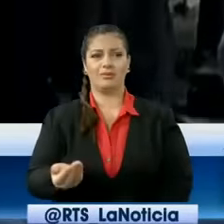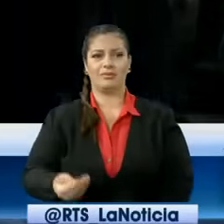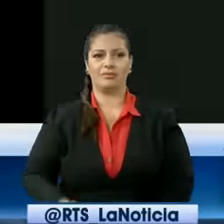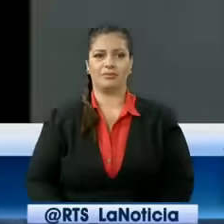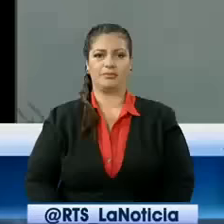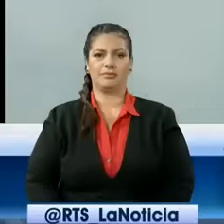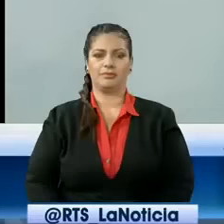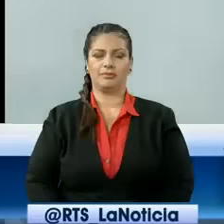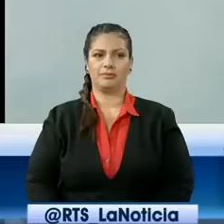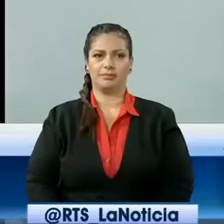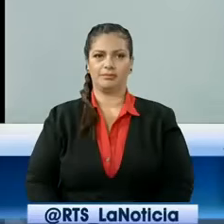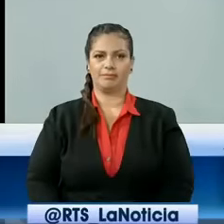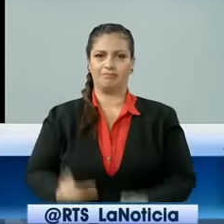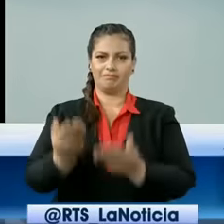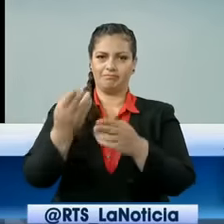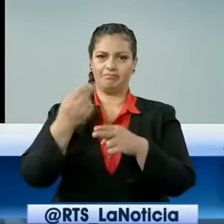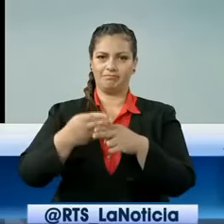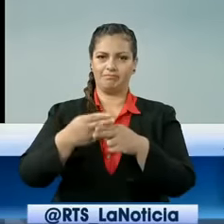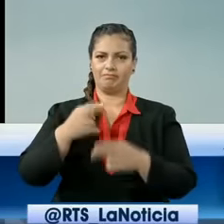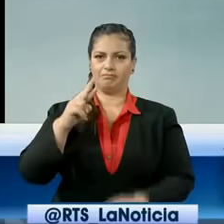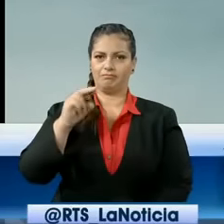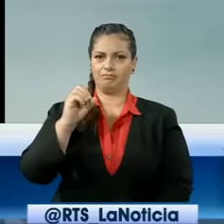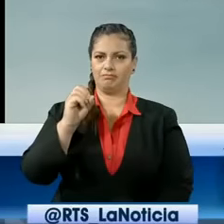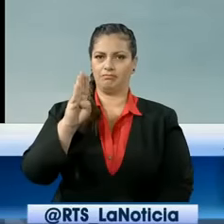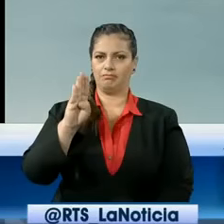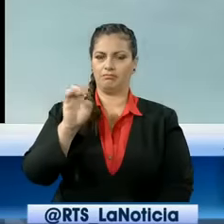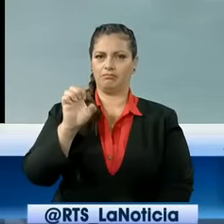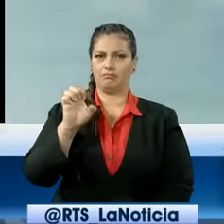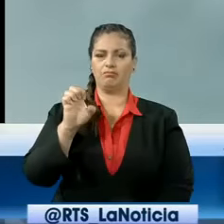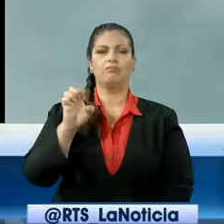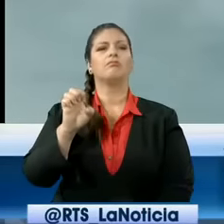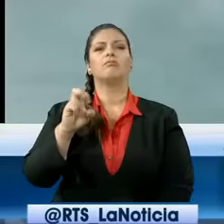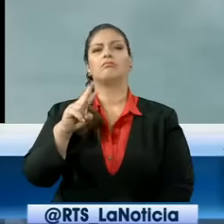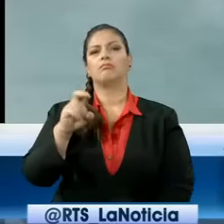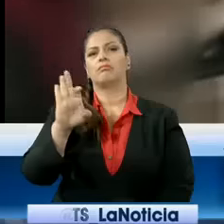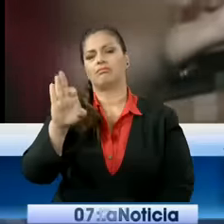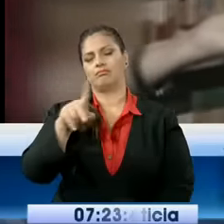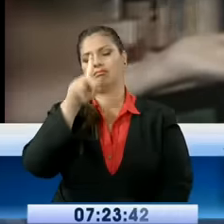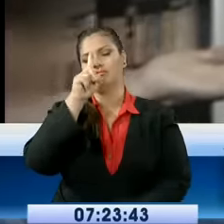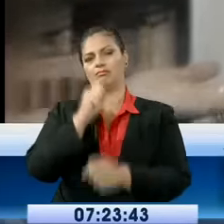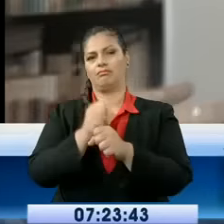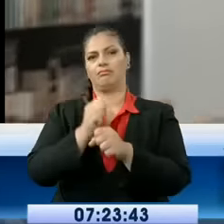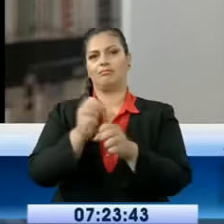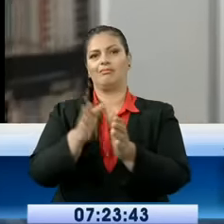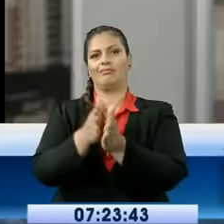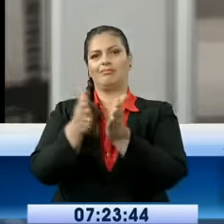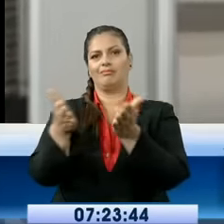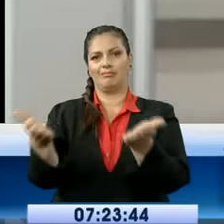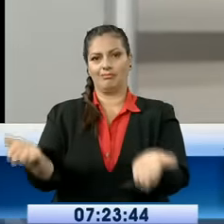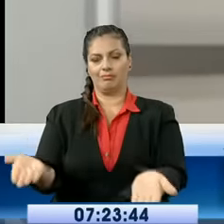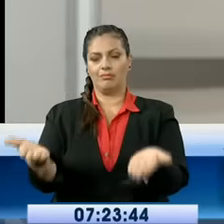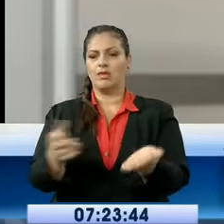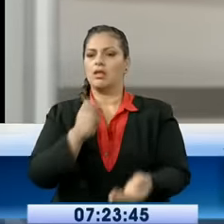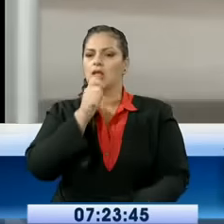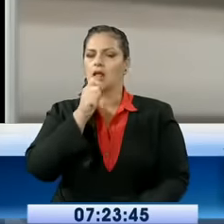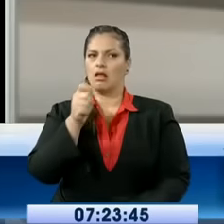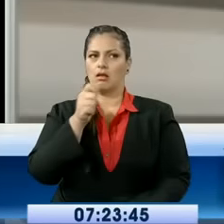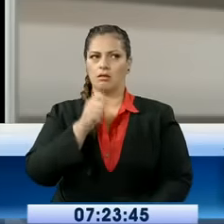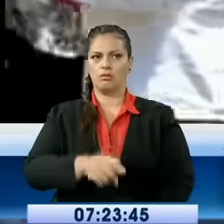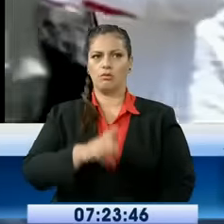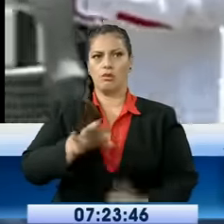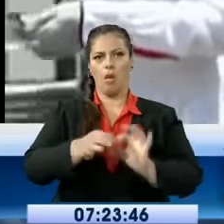mundo. Robert Salazar Acosta, compañero del diario Trajinar Periodístico. Sus allegados recordaron con nostalgia a ese